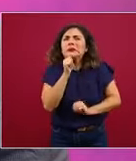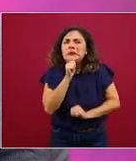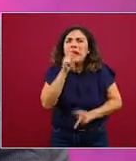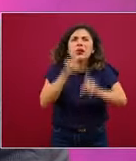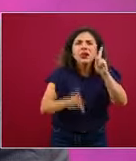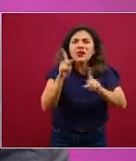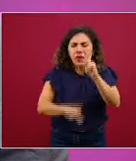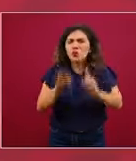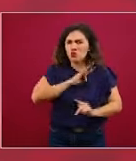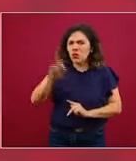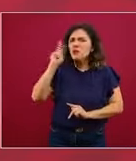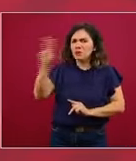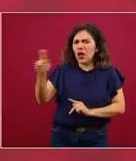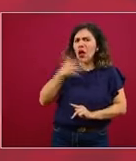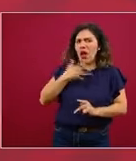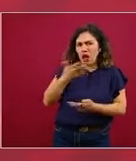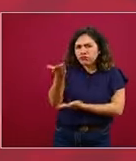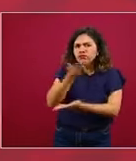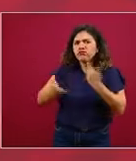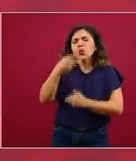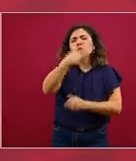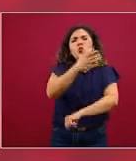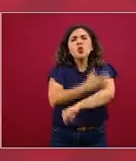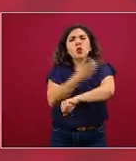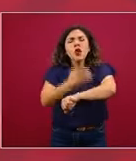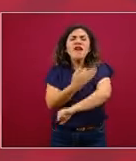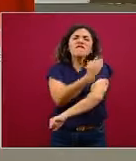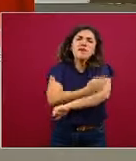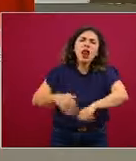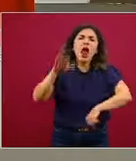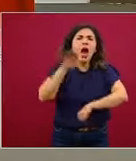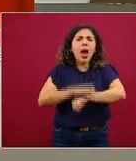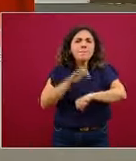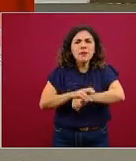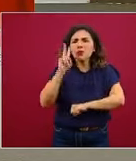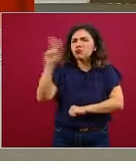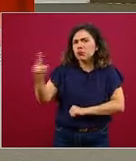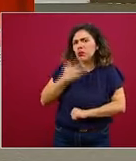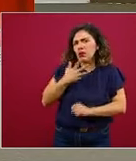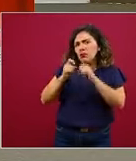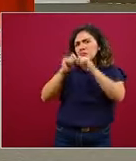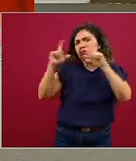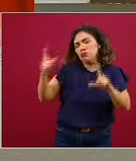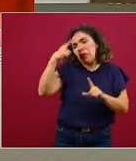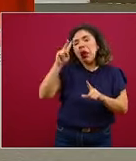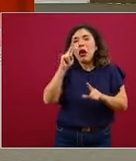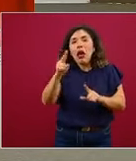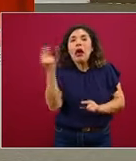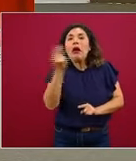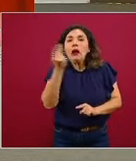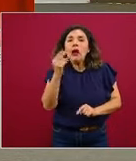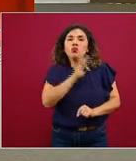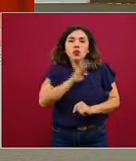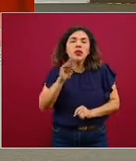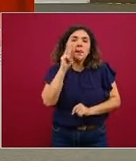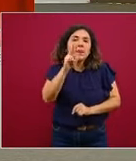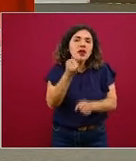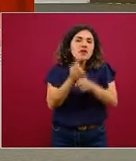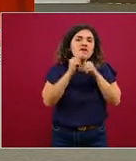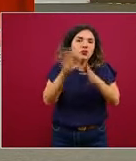muy importantes, compártanselo a sus amigos, a sus familiares, a sus vecinos, para que todos puedan tener